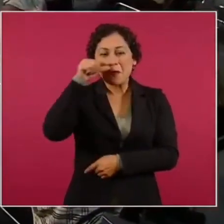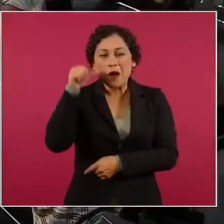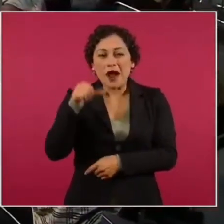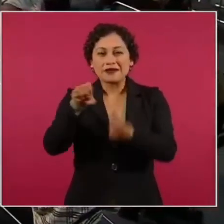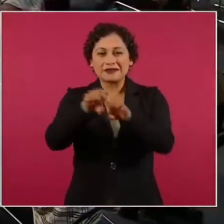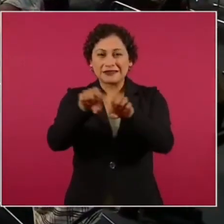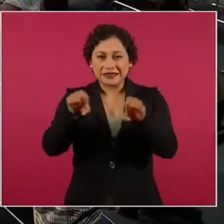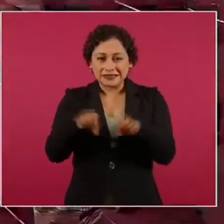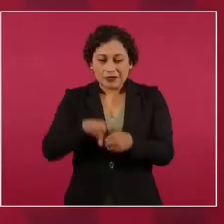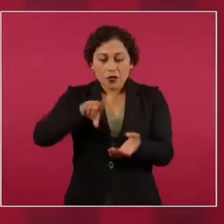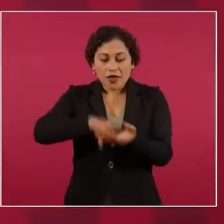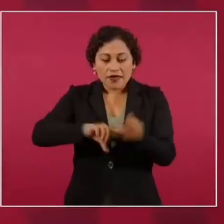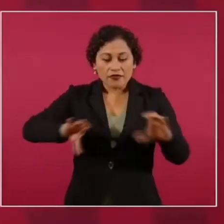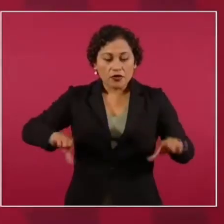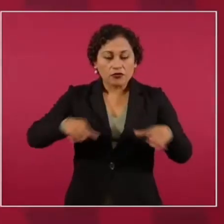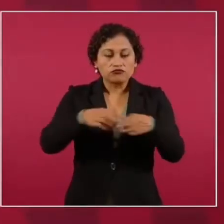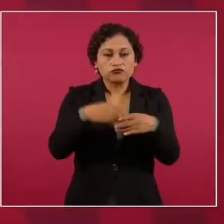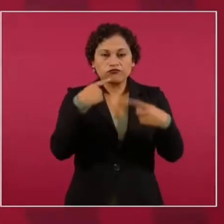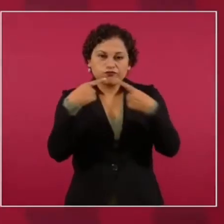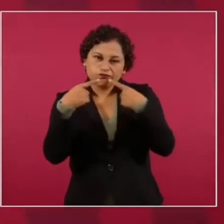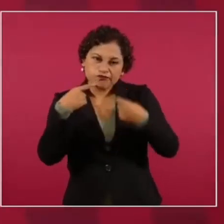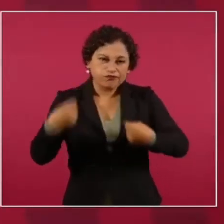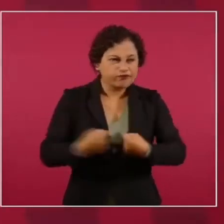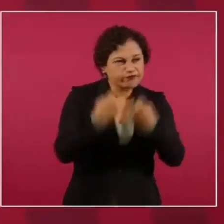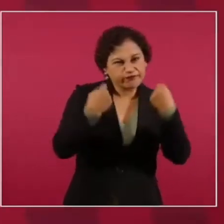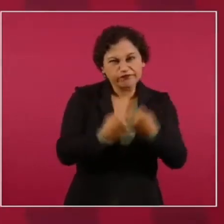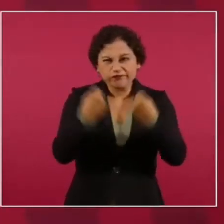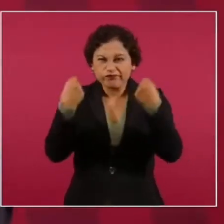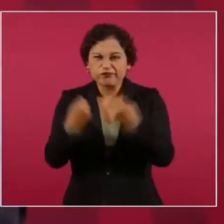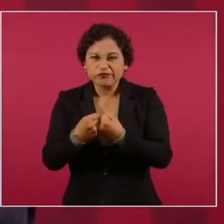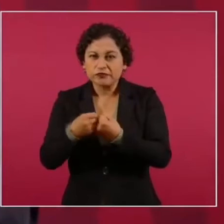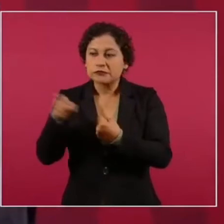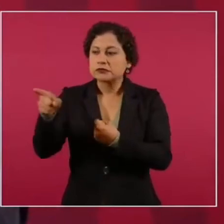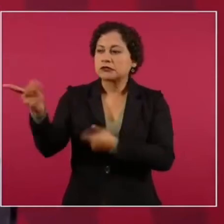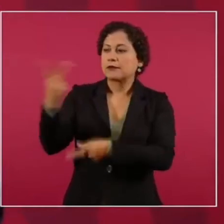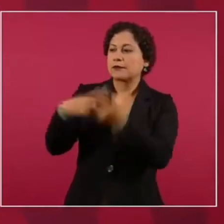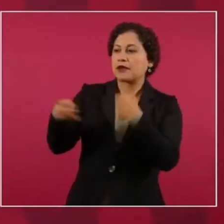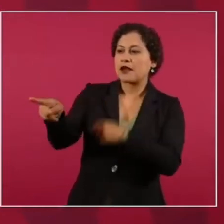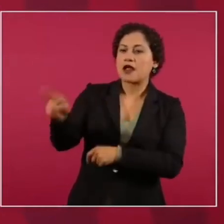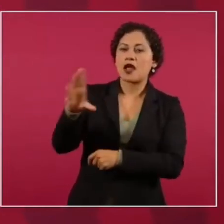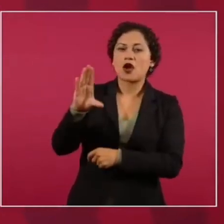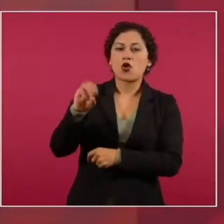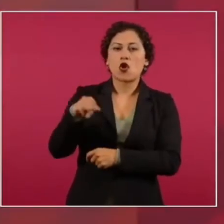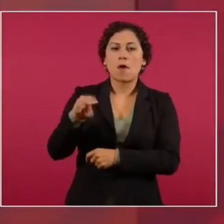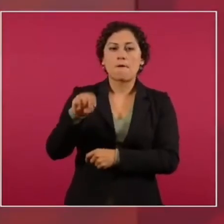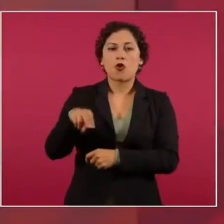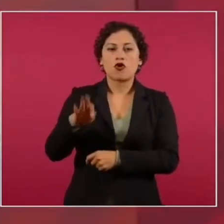Decía Comonfort, yo voy a resolver los problemas